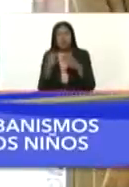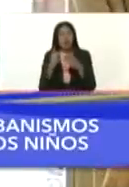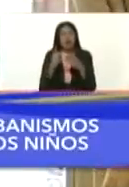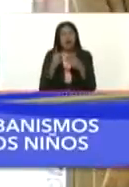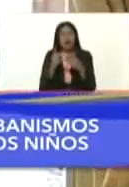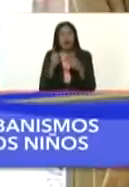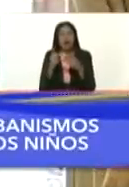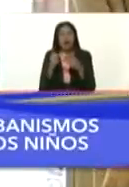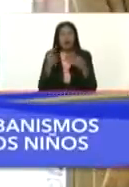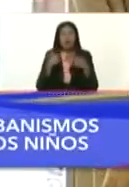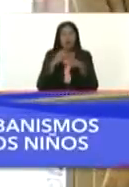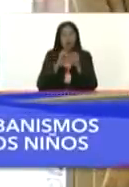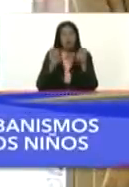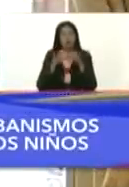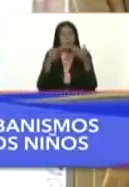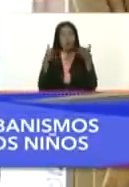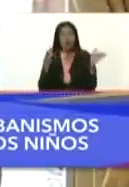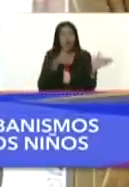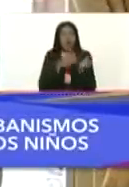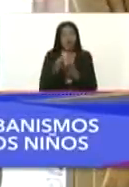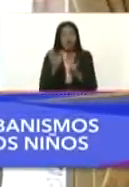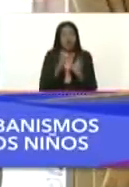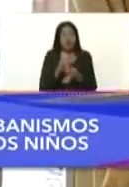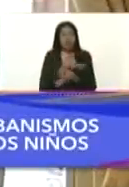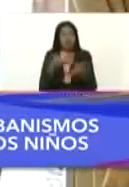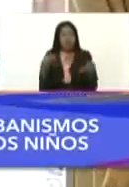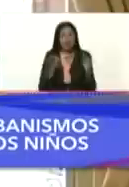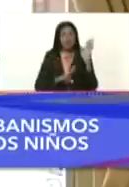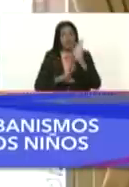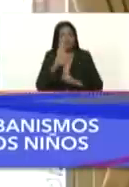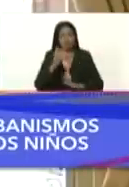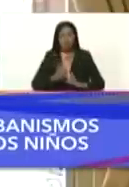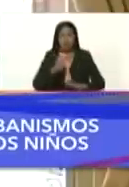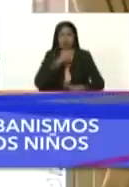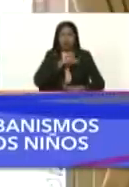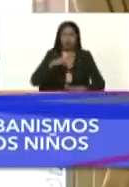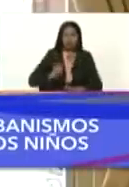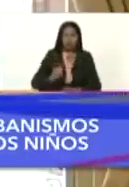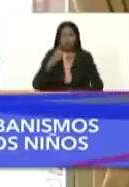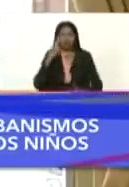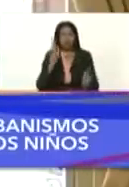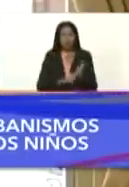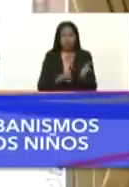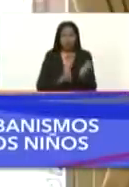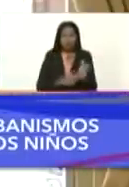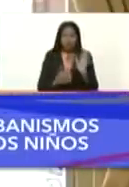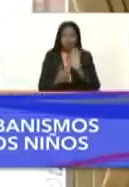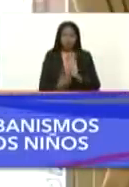educación pública y gratuita de calidad avanzando constatable